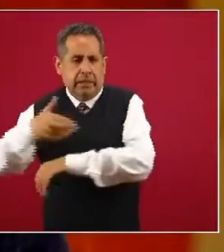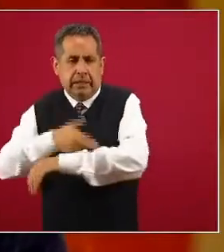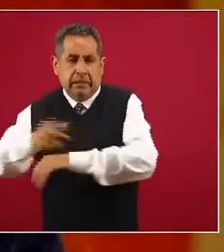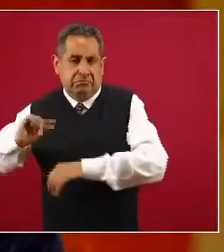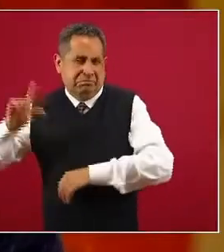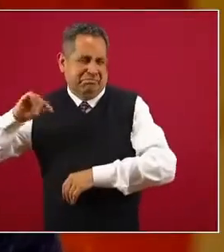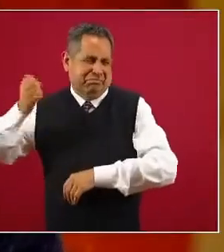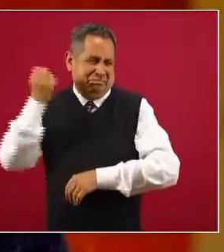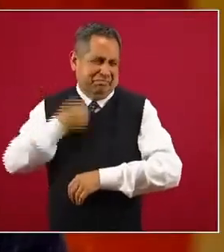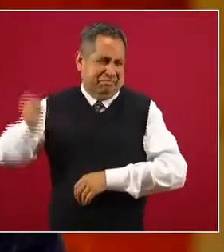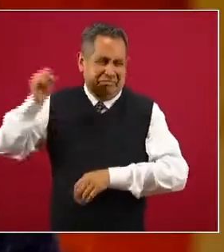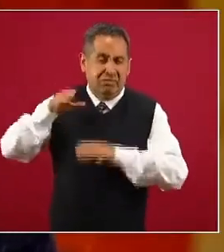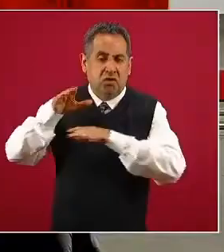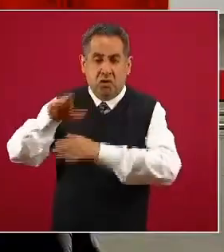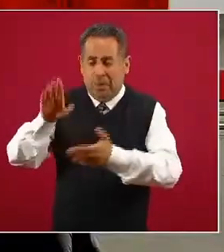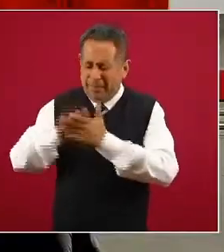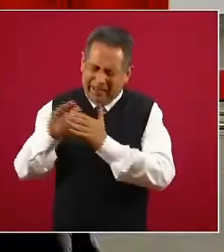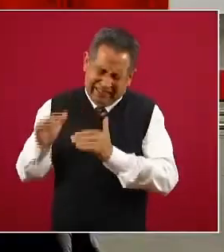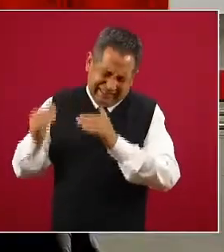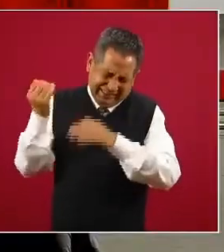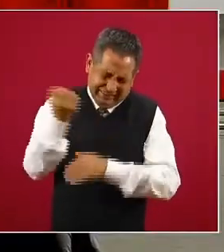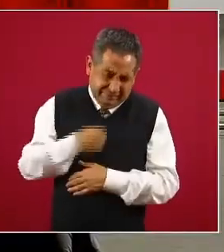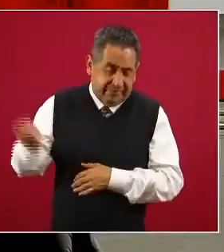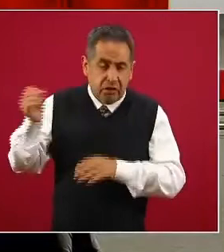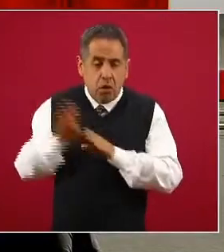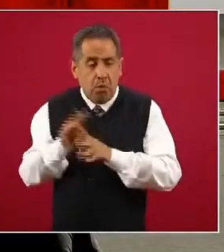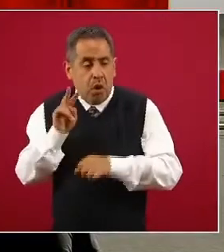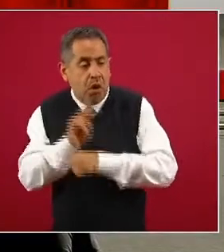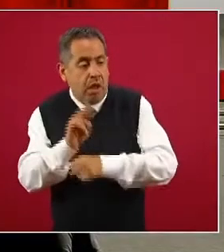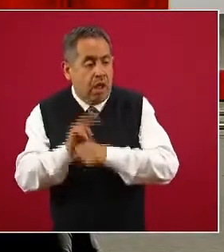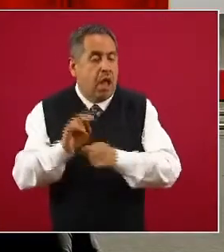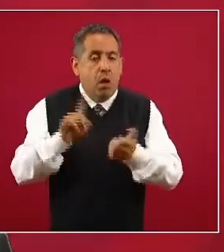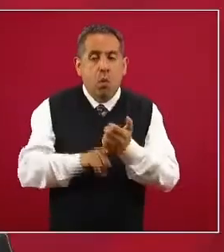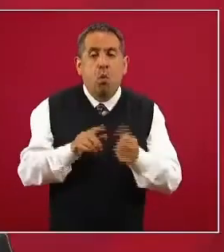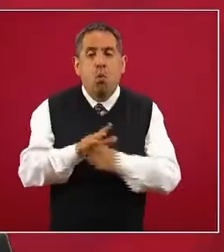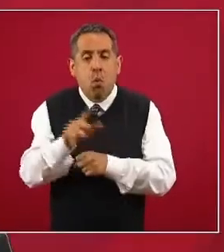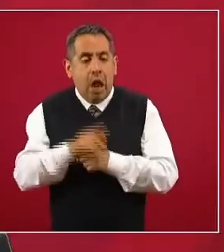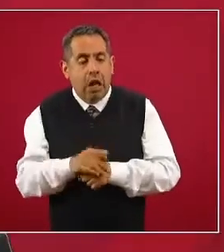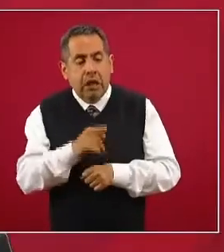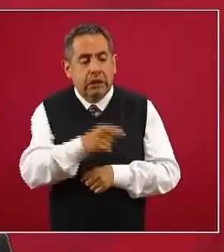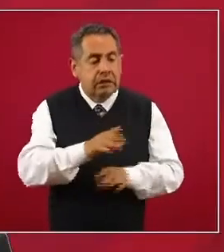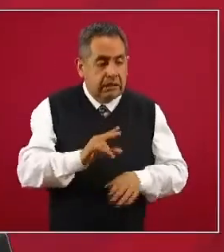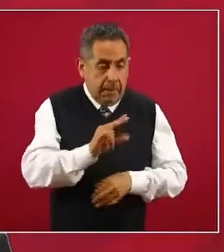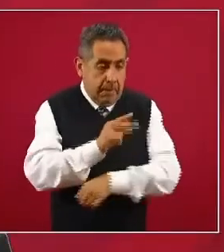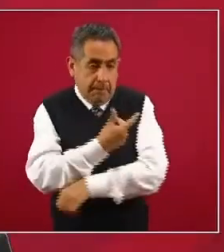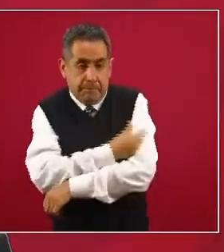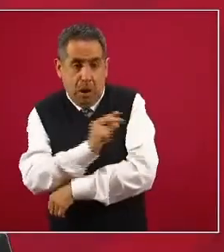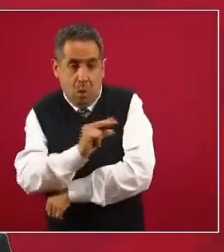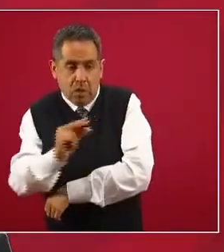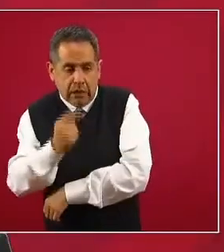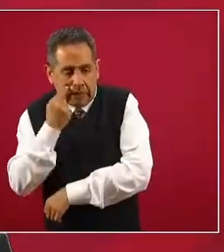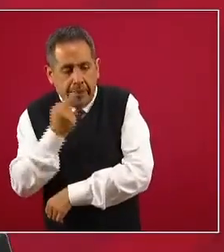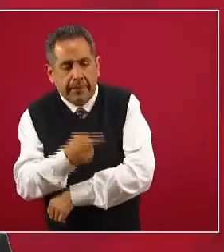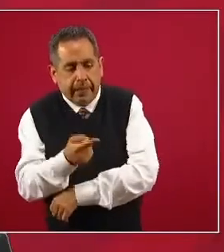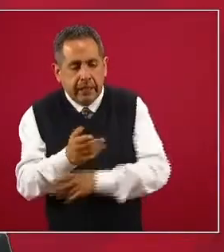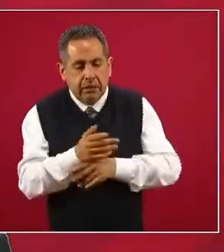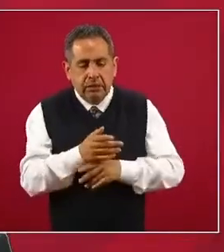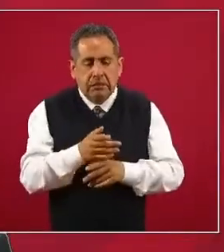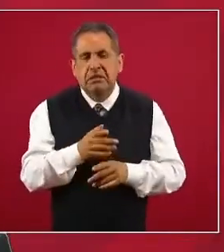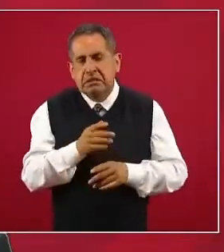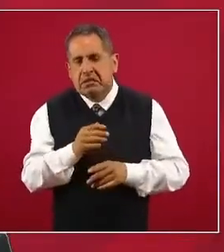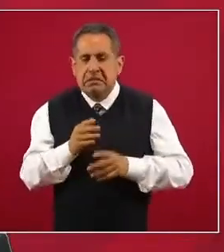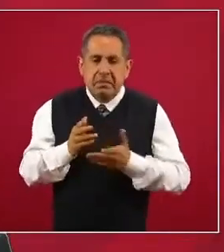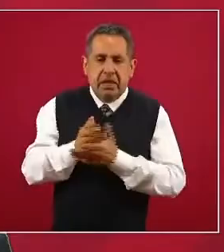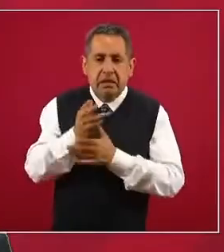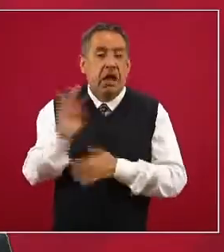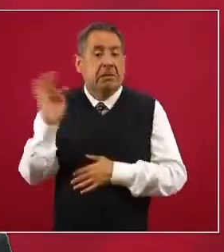alto desempeño, del más alto desempeño, identifica las características de las vacunas, que son candidatos, y